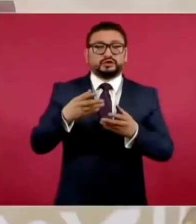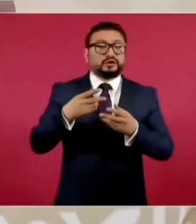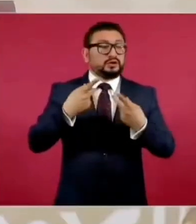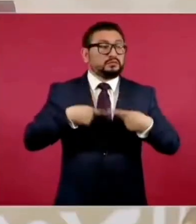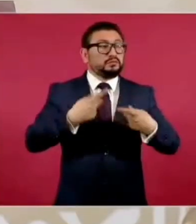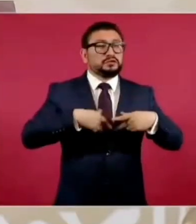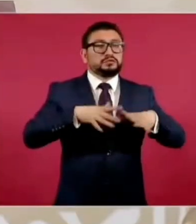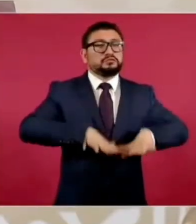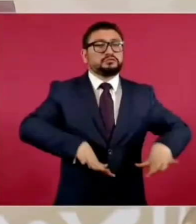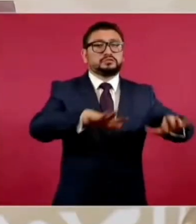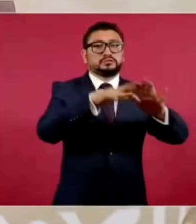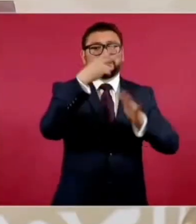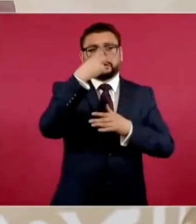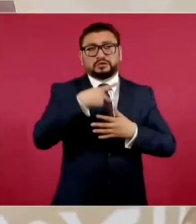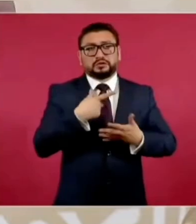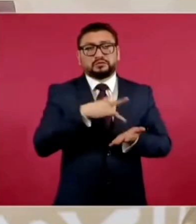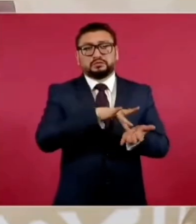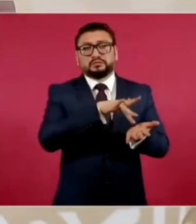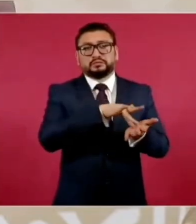a la gente,